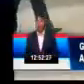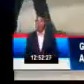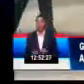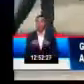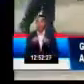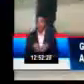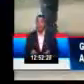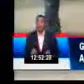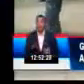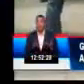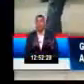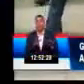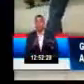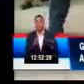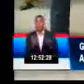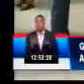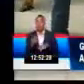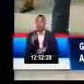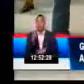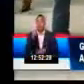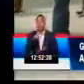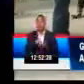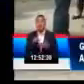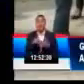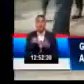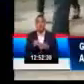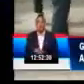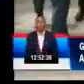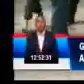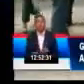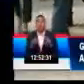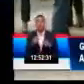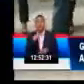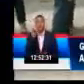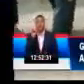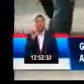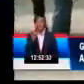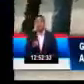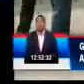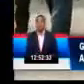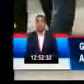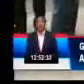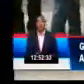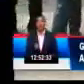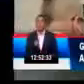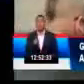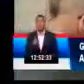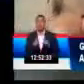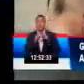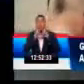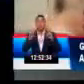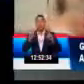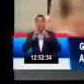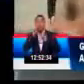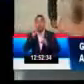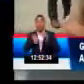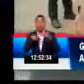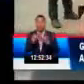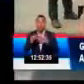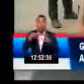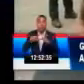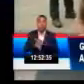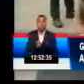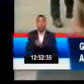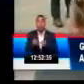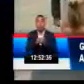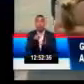la pérdida asciende más o menos a $20,000. Asegura que el sábado una turba de manifestantes ingresó a